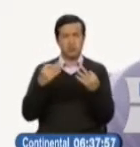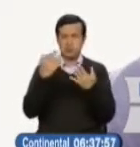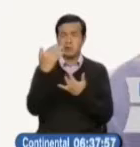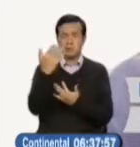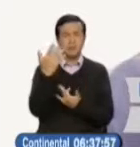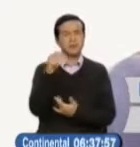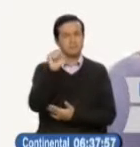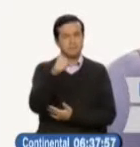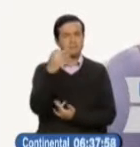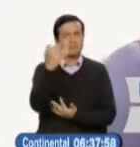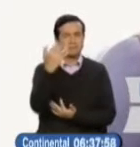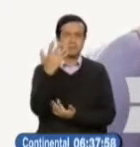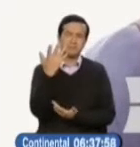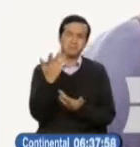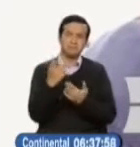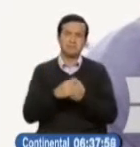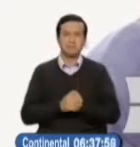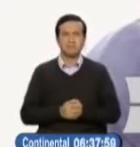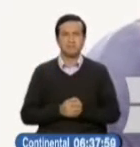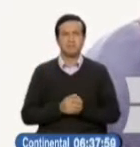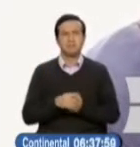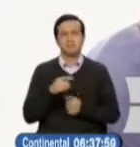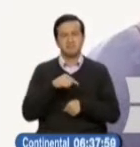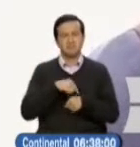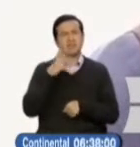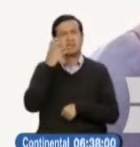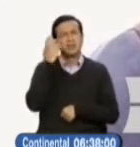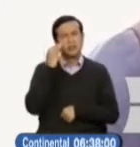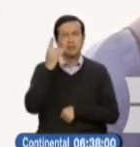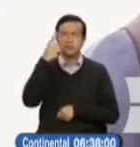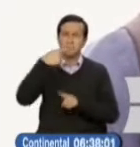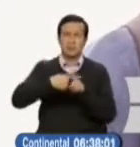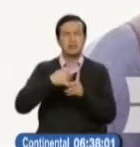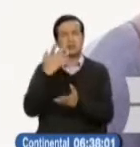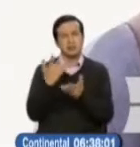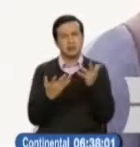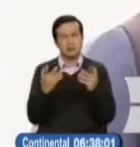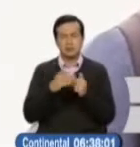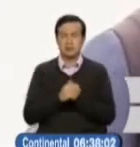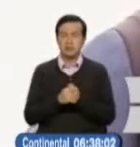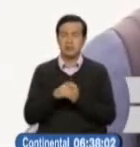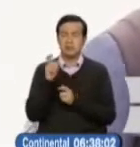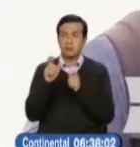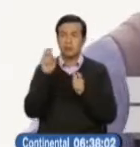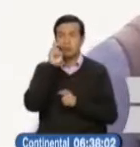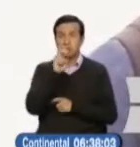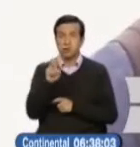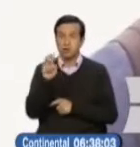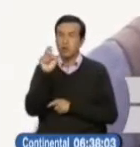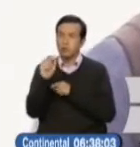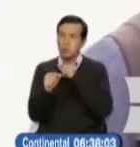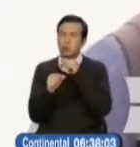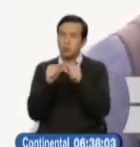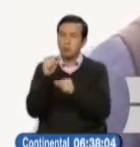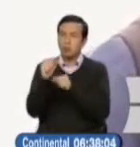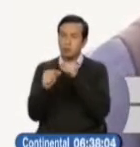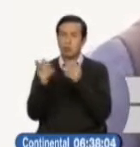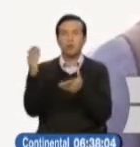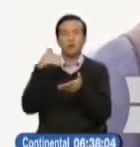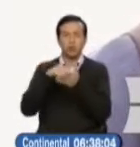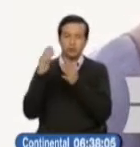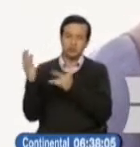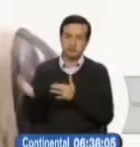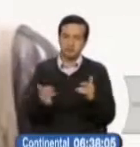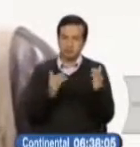¿sí? Esperar un, ¿qué tiempo? 15 días, un mes de pronto para que el turista se acople y otra vez